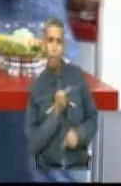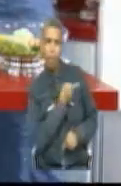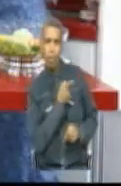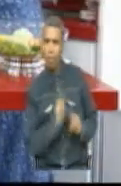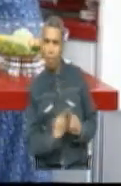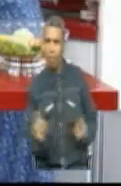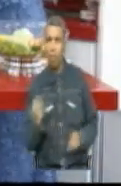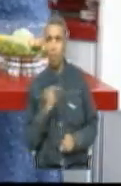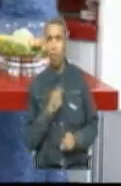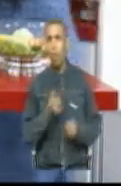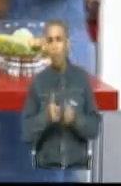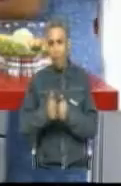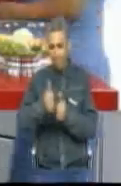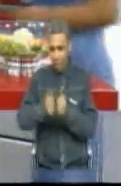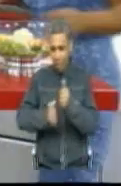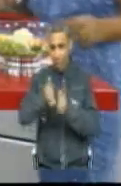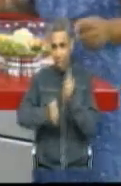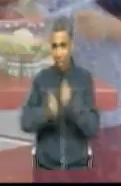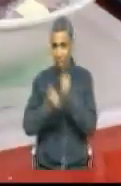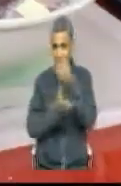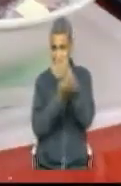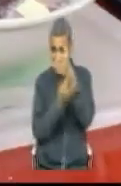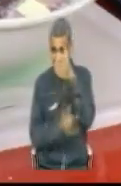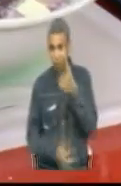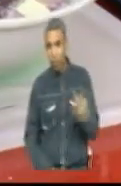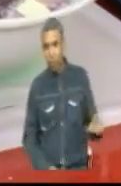pues ya recuerdo a carlos esto